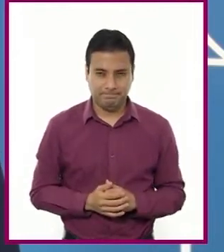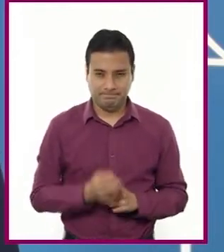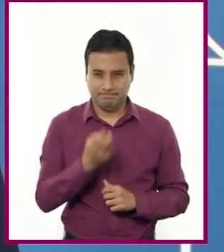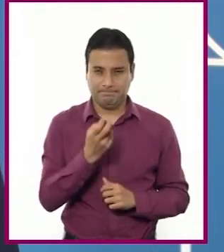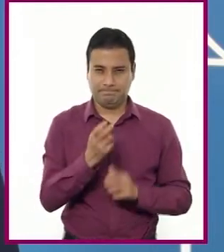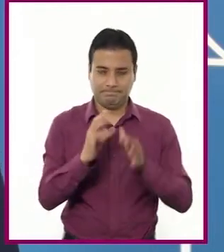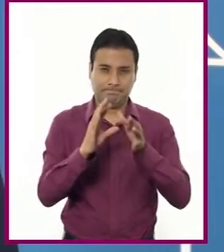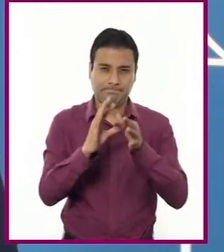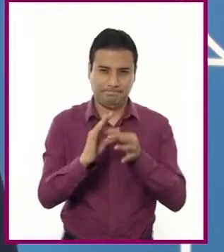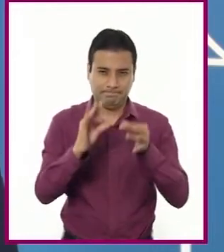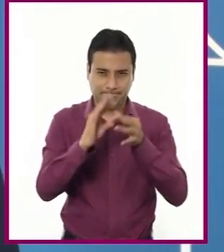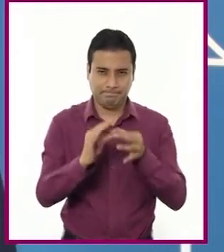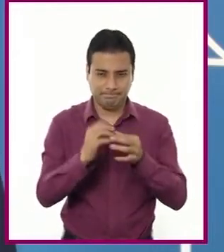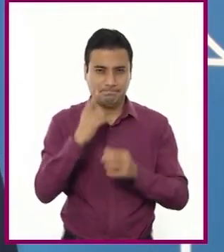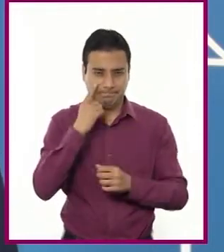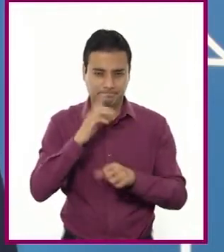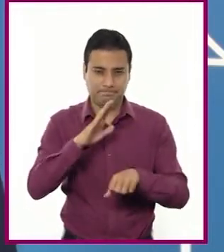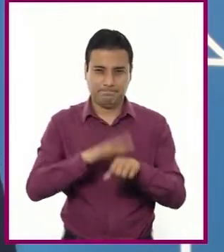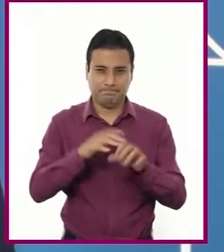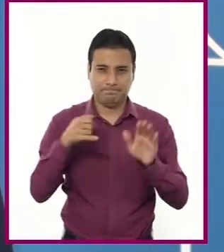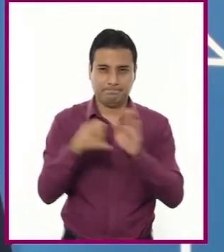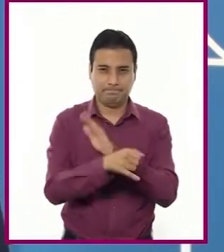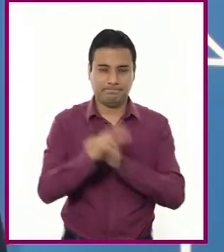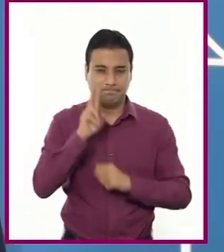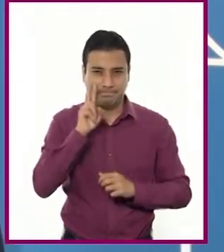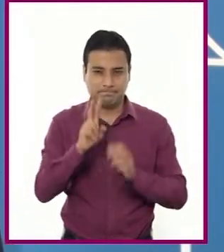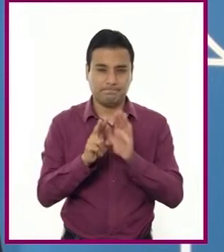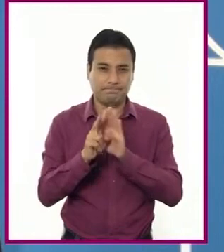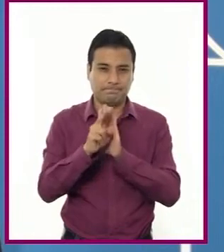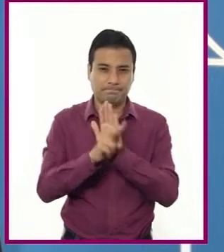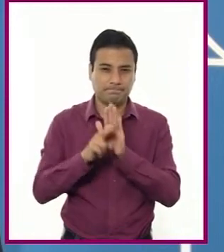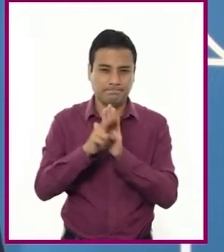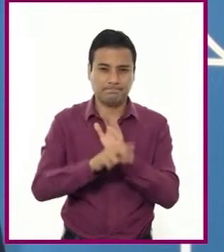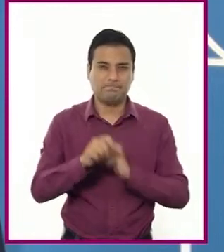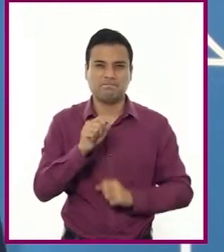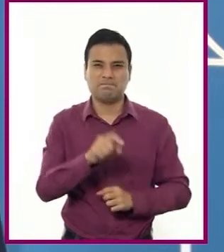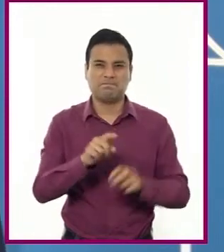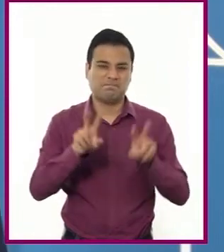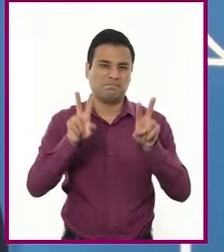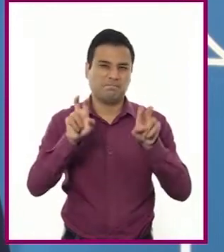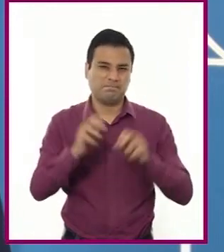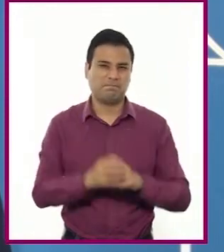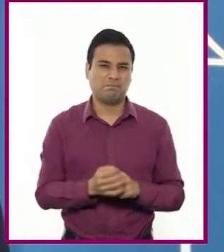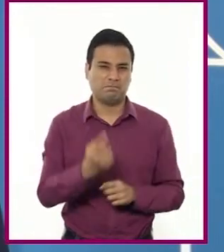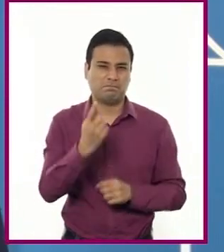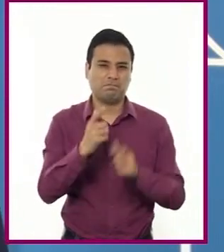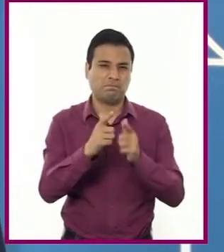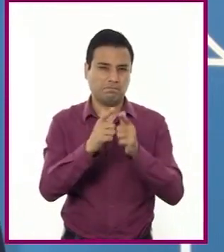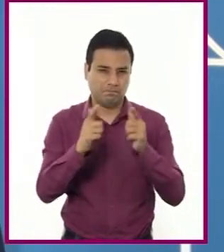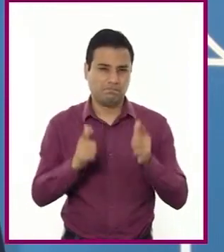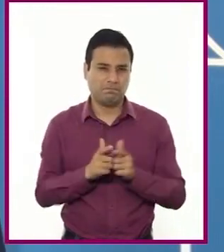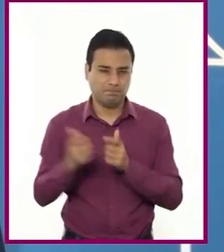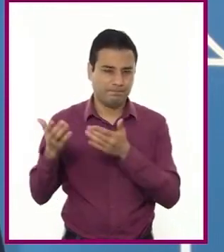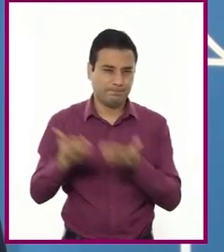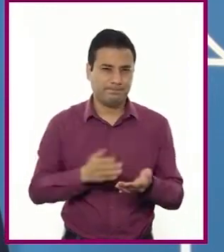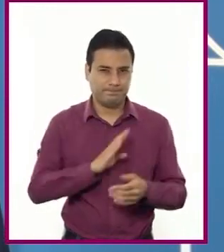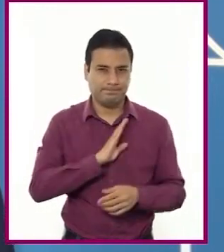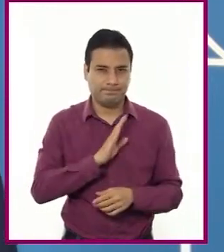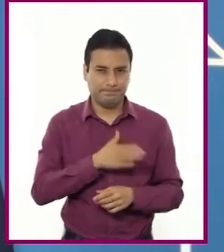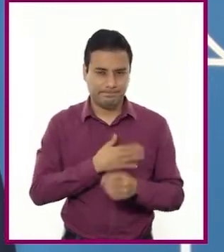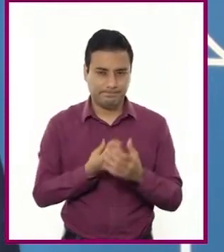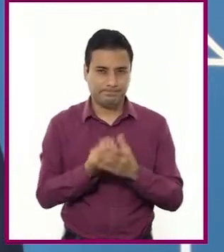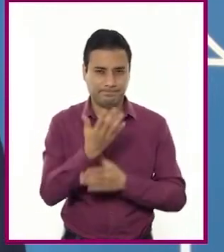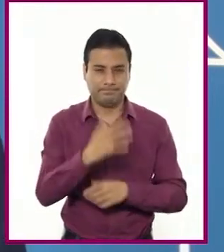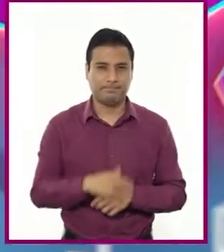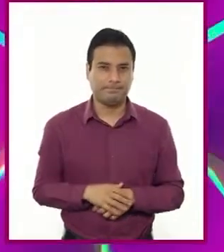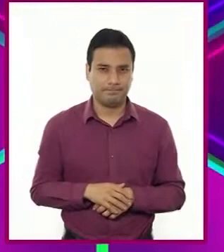mencionar, vamos a ver y escuchar el siguiente video sobre la labor de una de las órdenes religiosas que llegan a Nueva España,